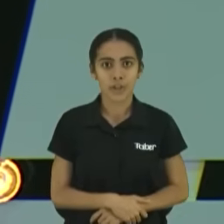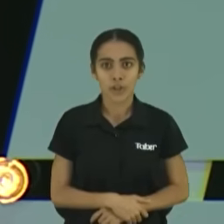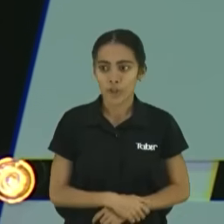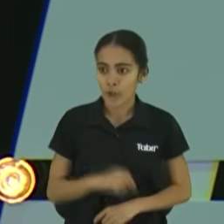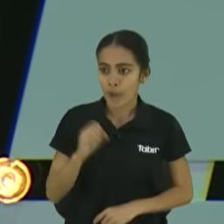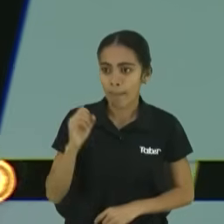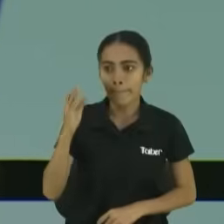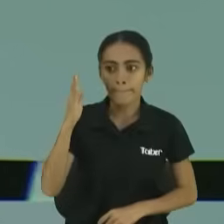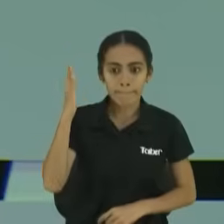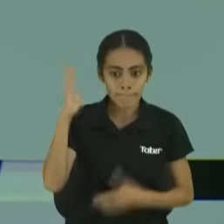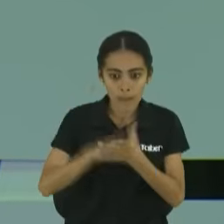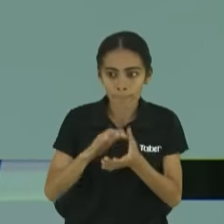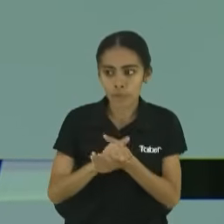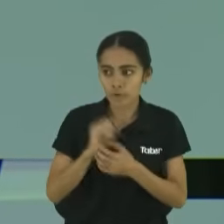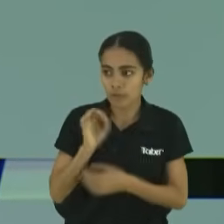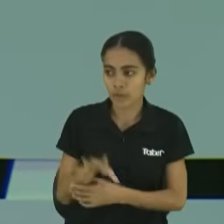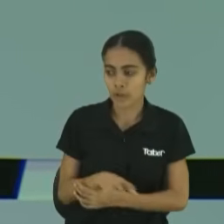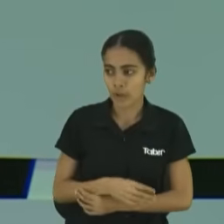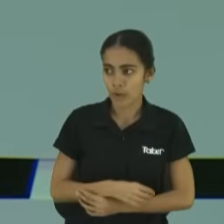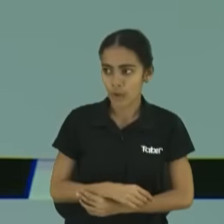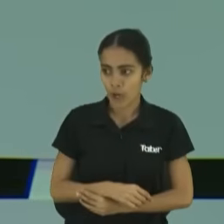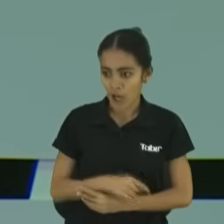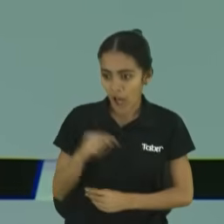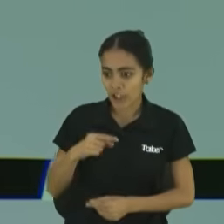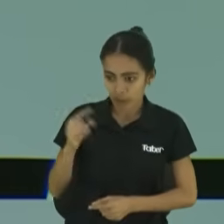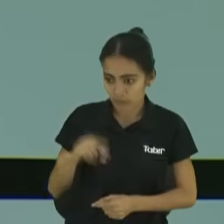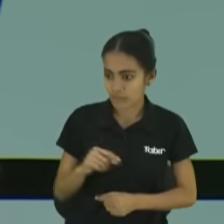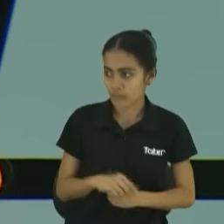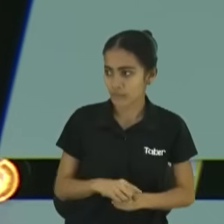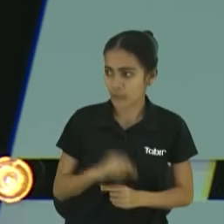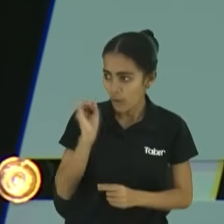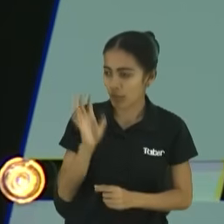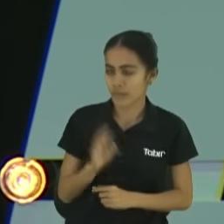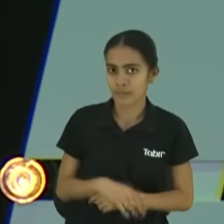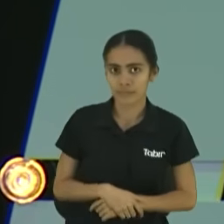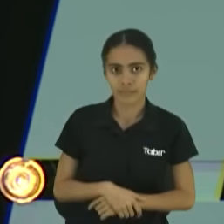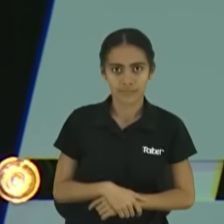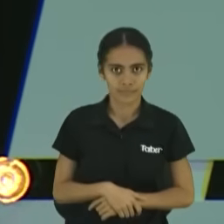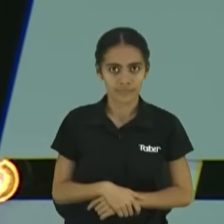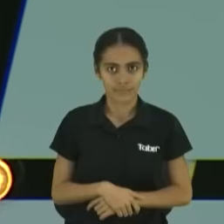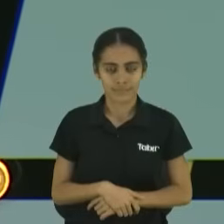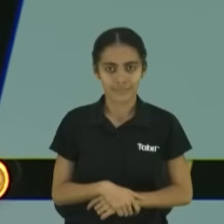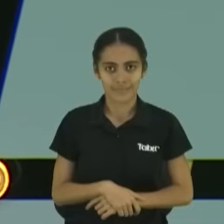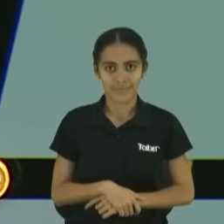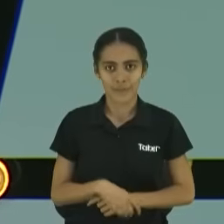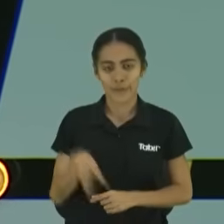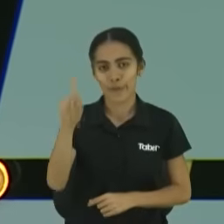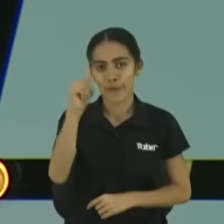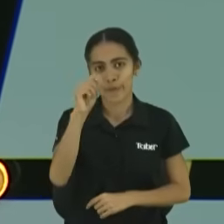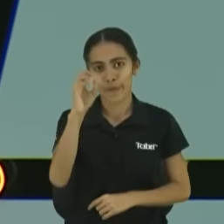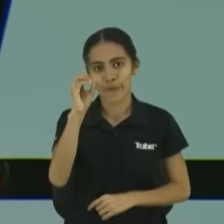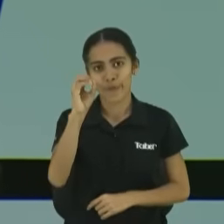dijo. Ella te lo dijo. Aquí lo anda, ve, aquí ve. La tóxica.